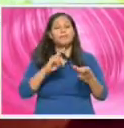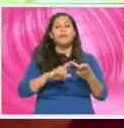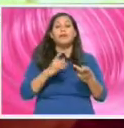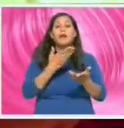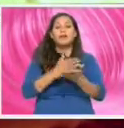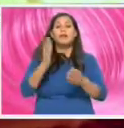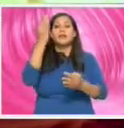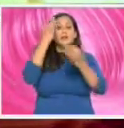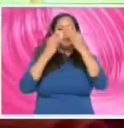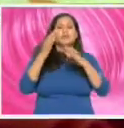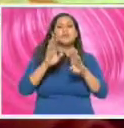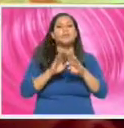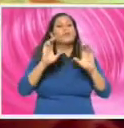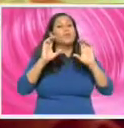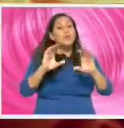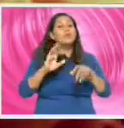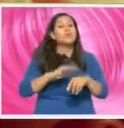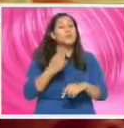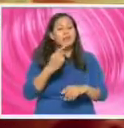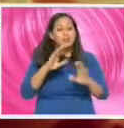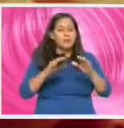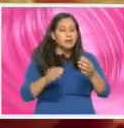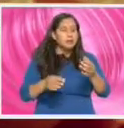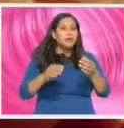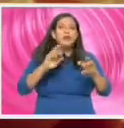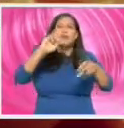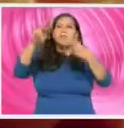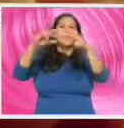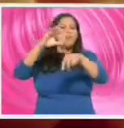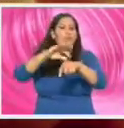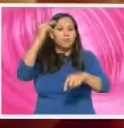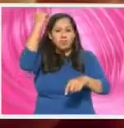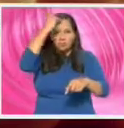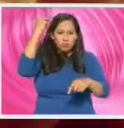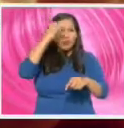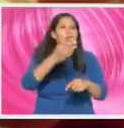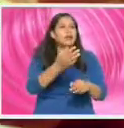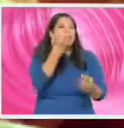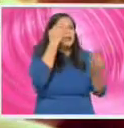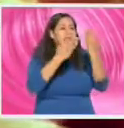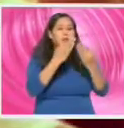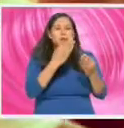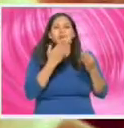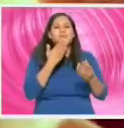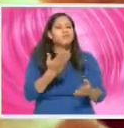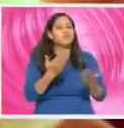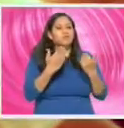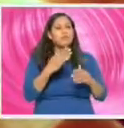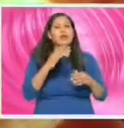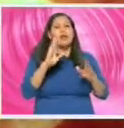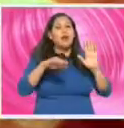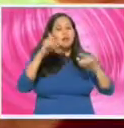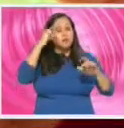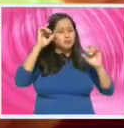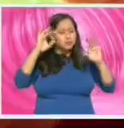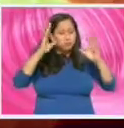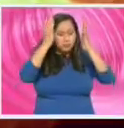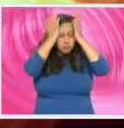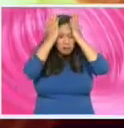cuanto al tratamiento, pues tener cuidado porque muchas veces no acudimos al neurólogo, no tenemos tratamientos de sostén y entonces cada vez que nos duele